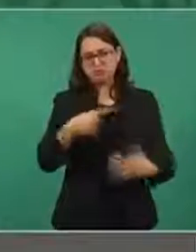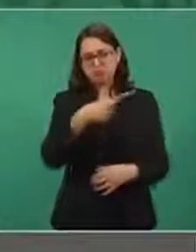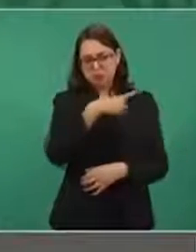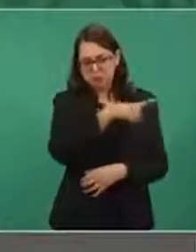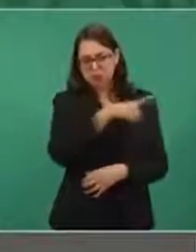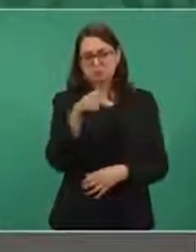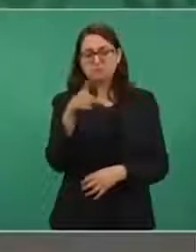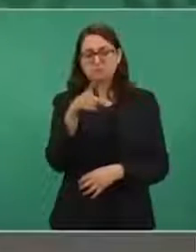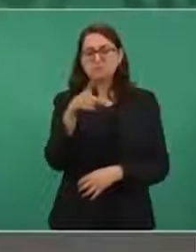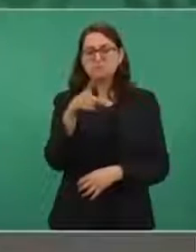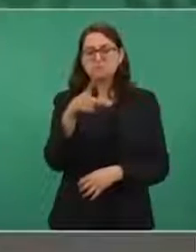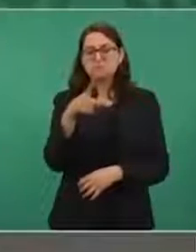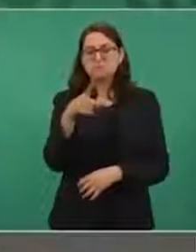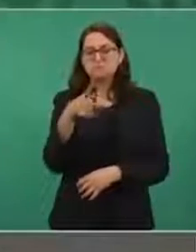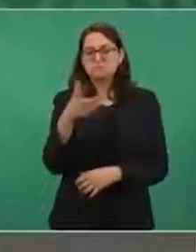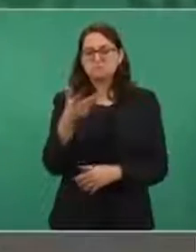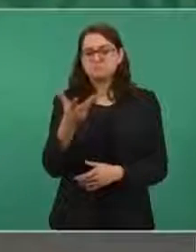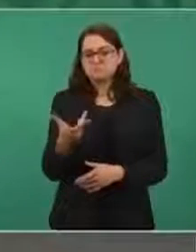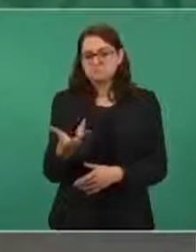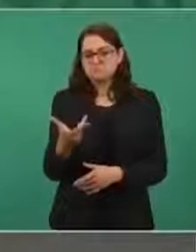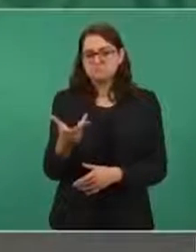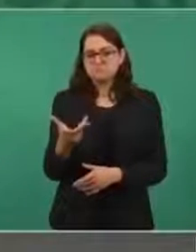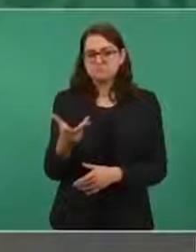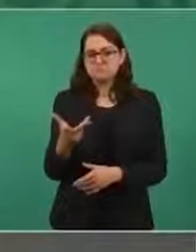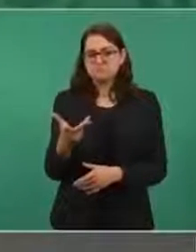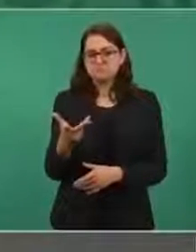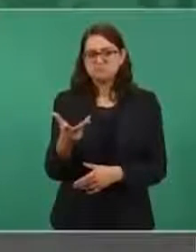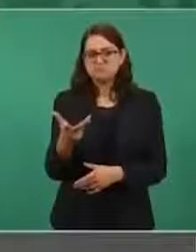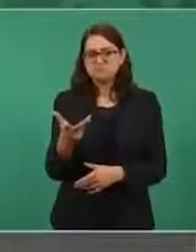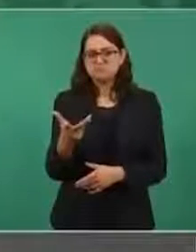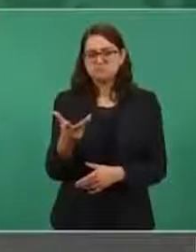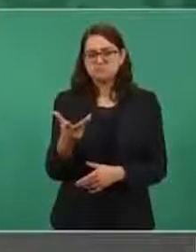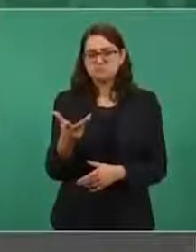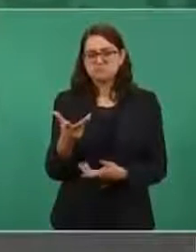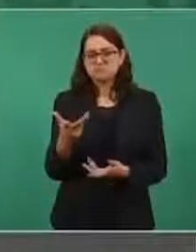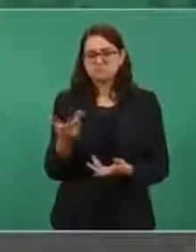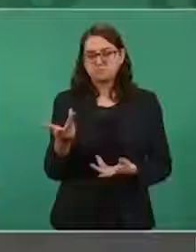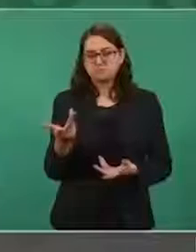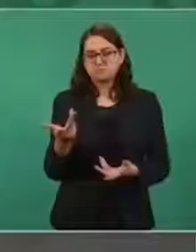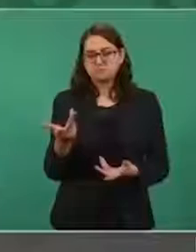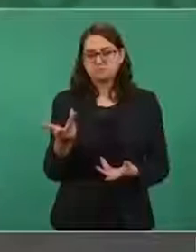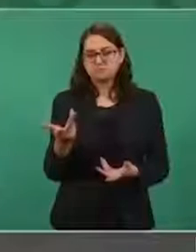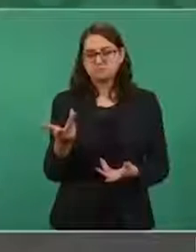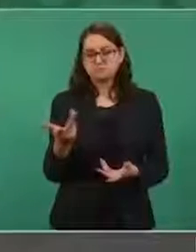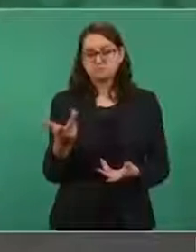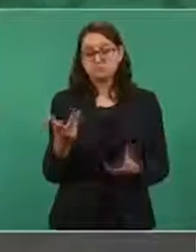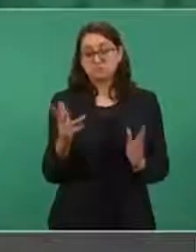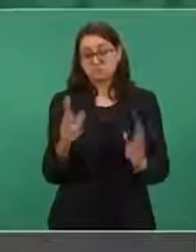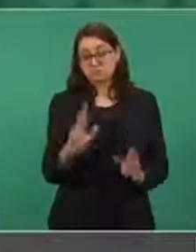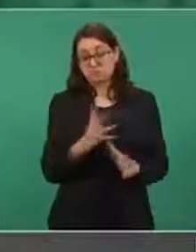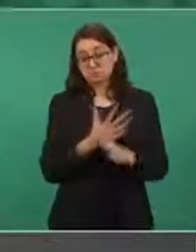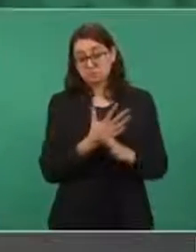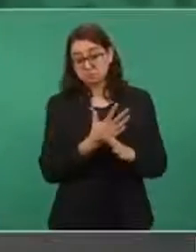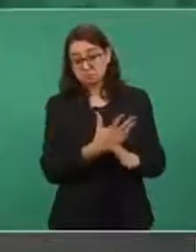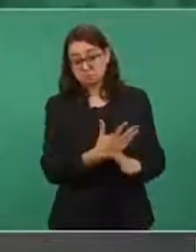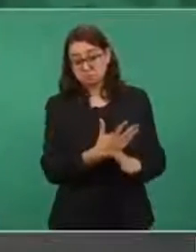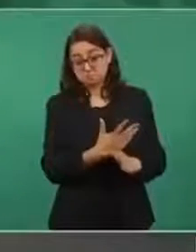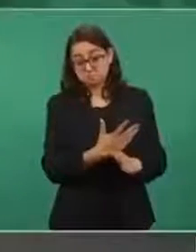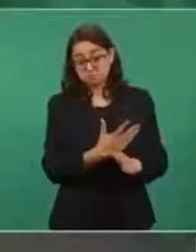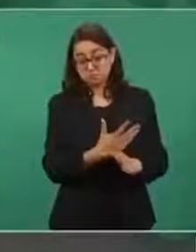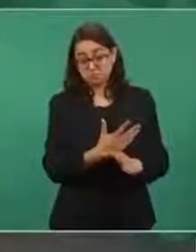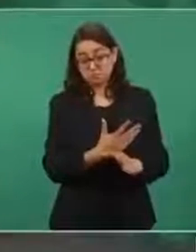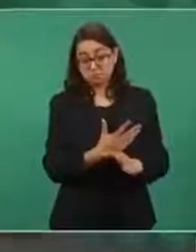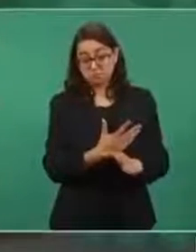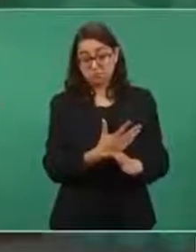garantizando el que van a obtener de sus gobiernos